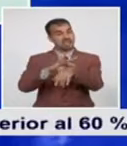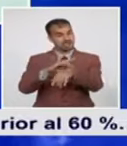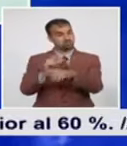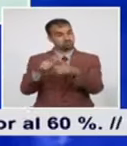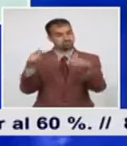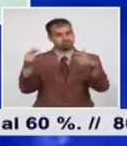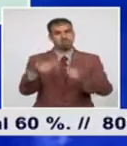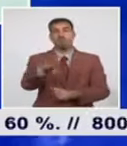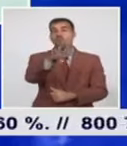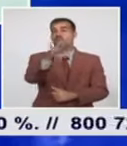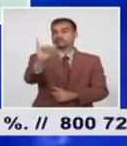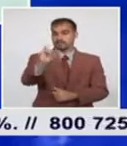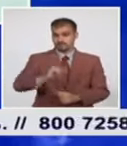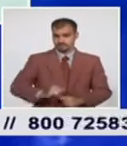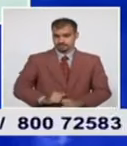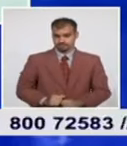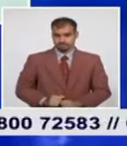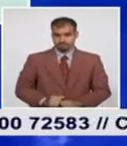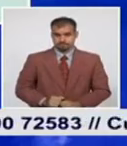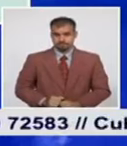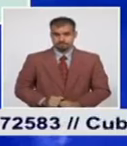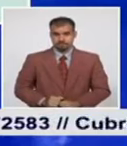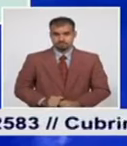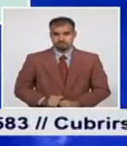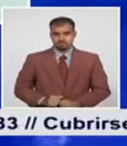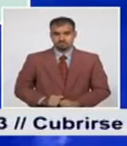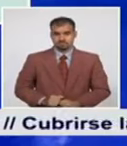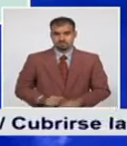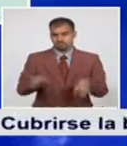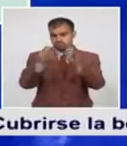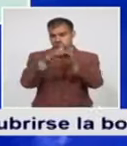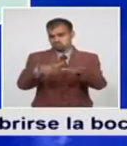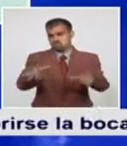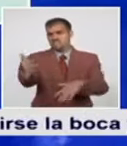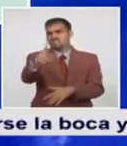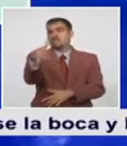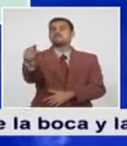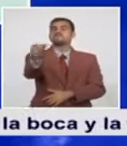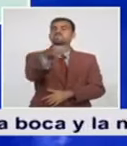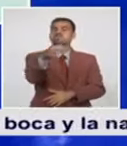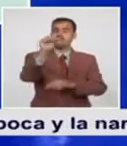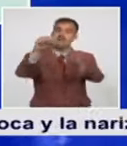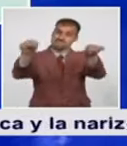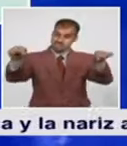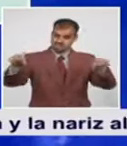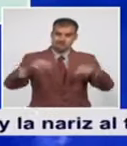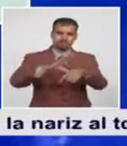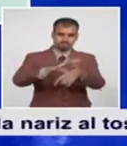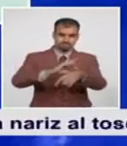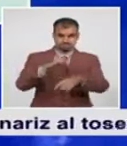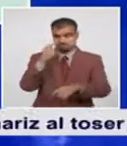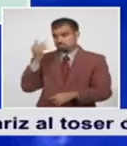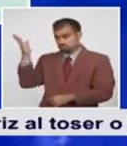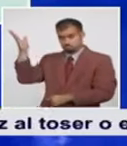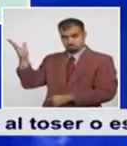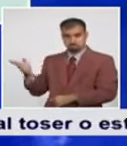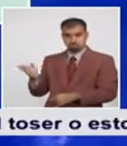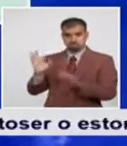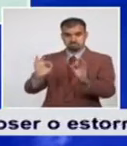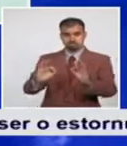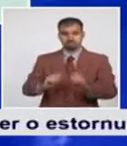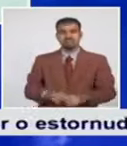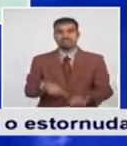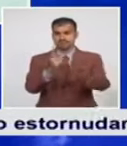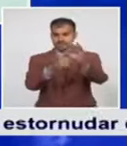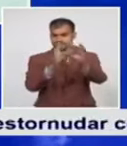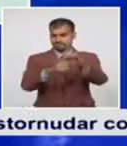46 casos autóctonos, además dispersos en 10 de sus 11 municipios, como se puede ver ahí. Quibicán y San